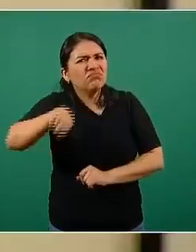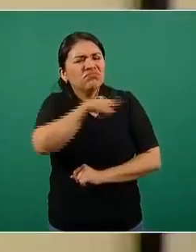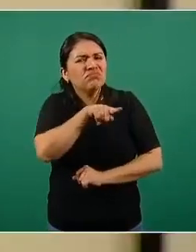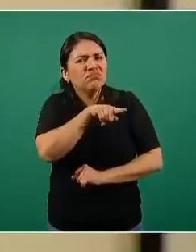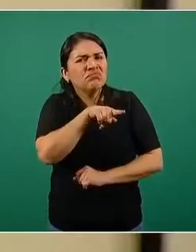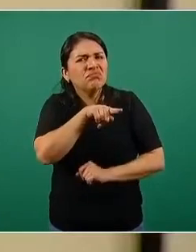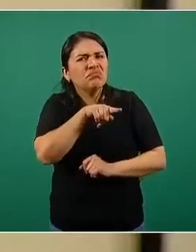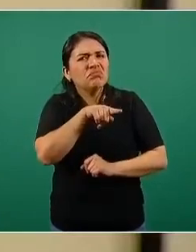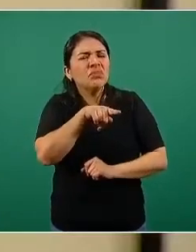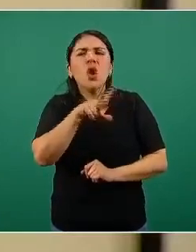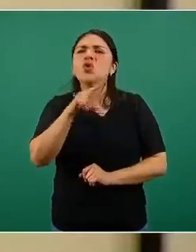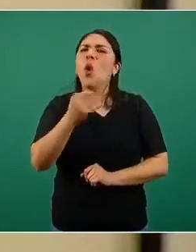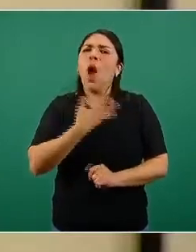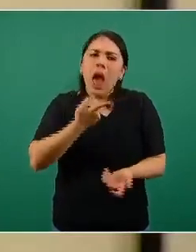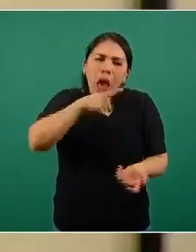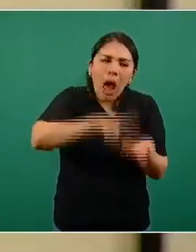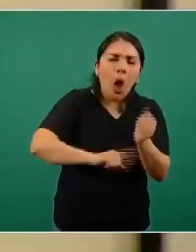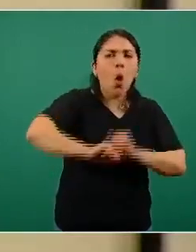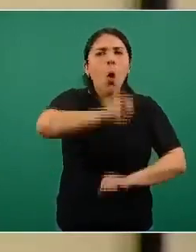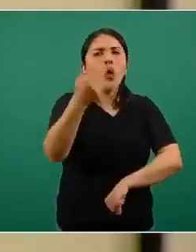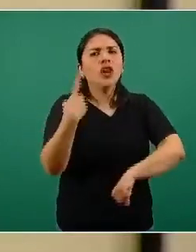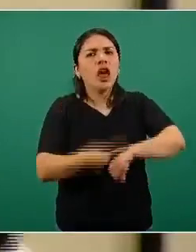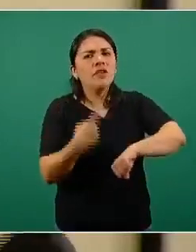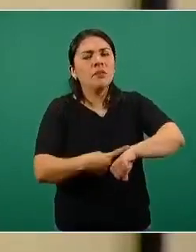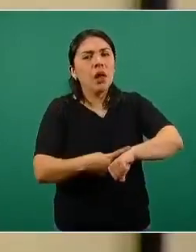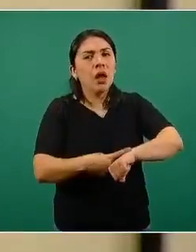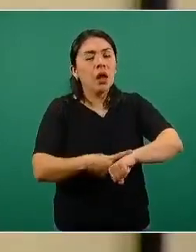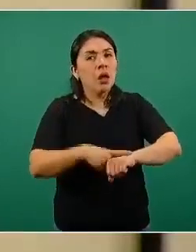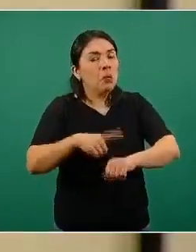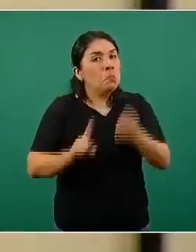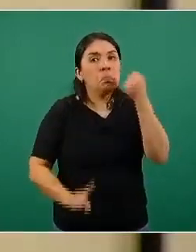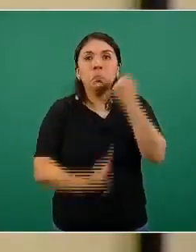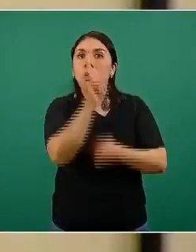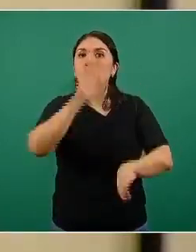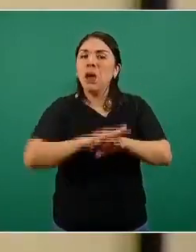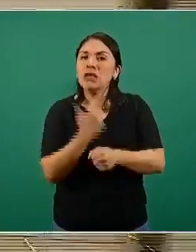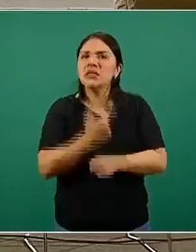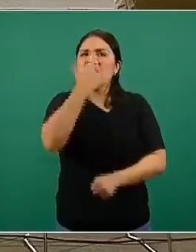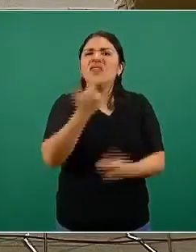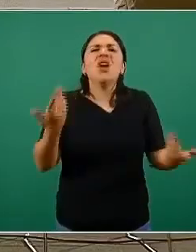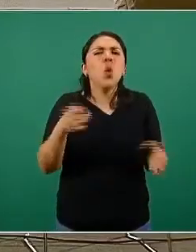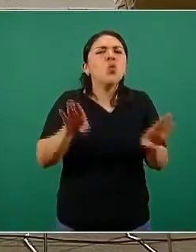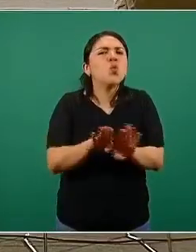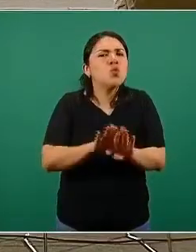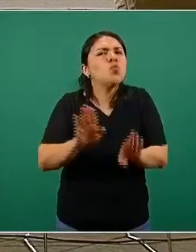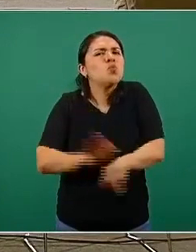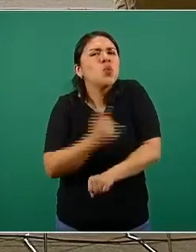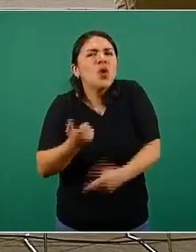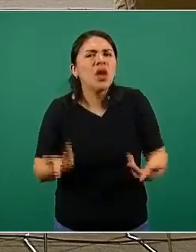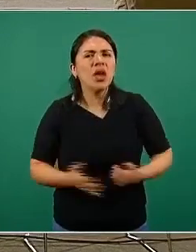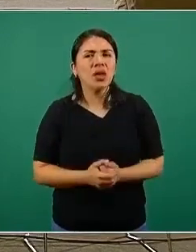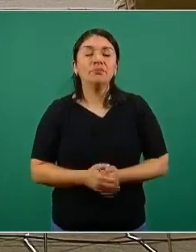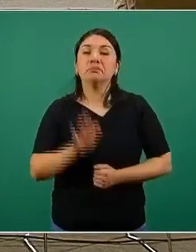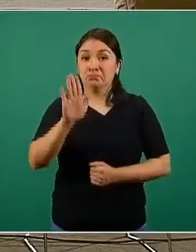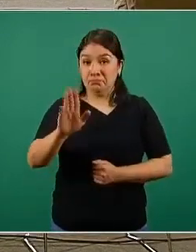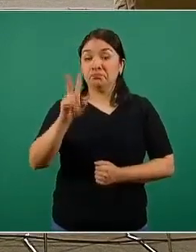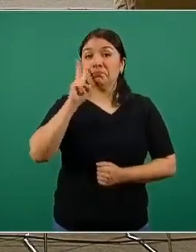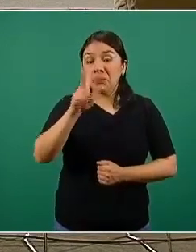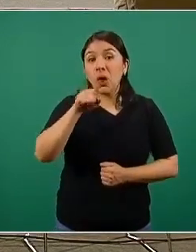una comorbilidad. Sí, sí, en efecto, cuando uno ve los datos, recuerden también que